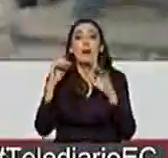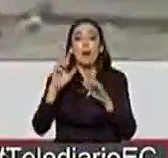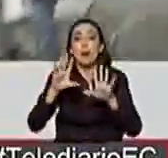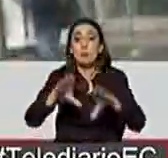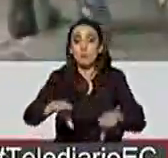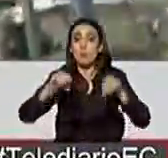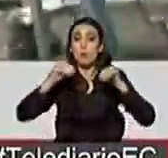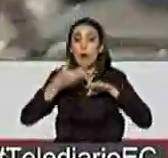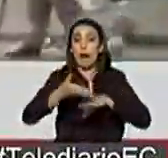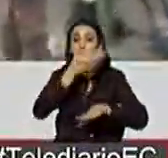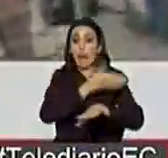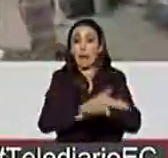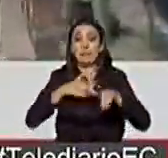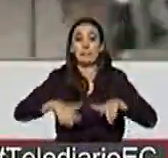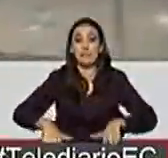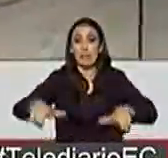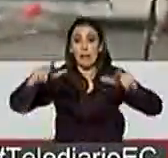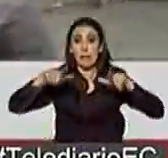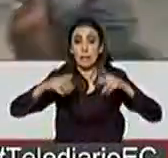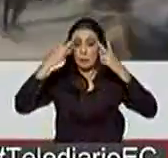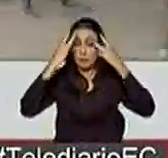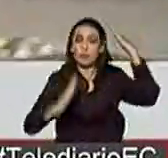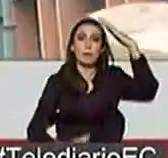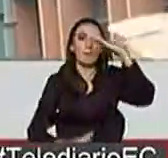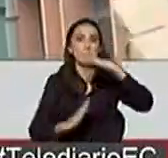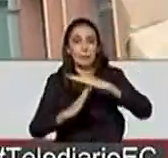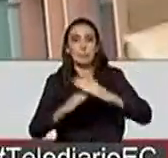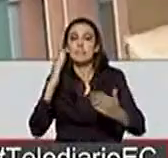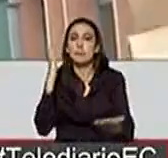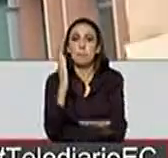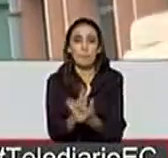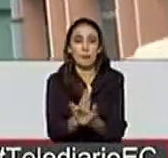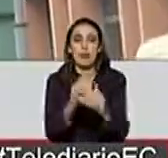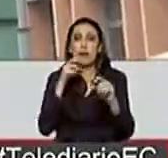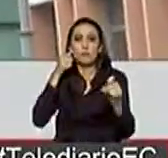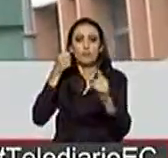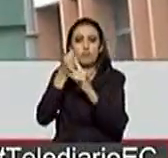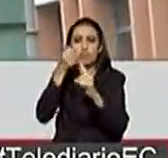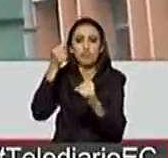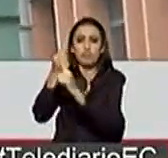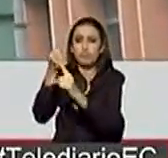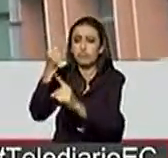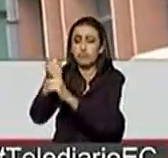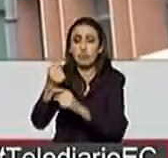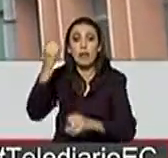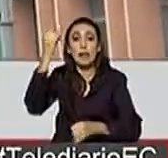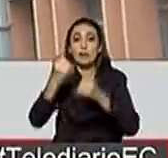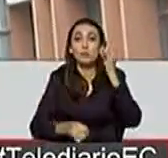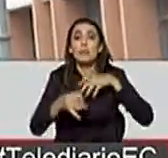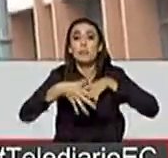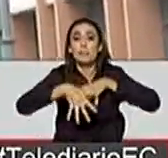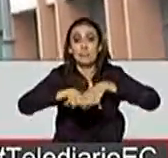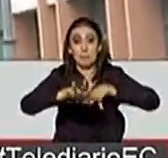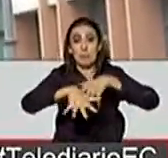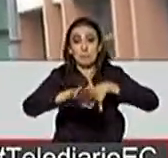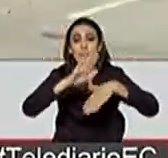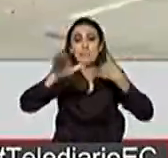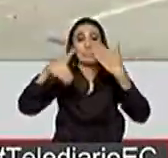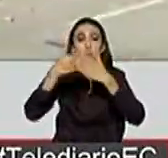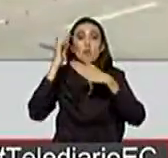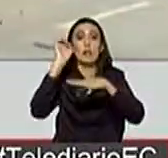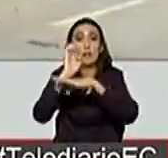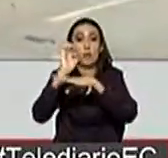presidente de lenin moreno para combatir los datos de violencia y el vandalismo que se registraron durante las manifestaciones en todo el país